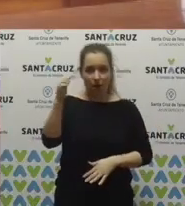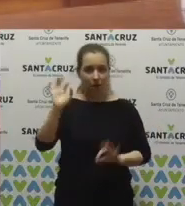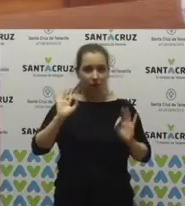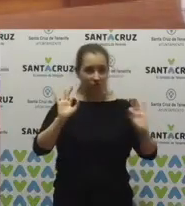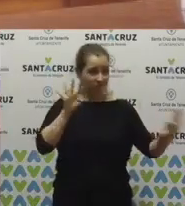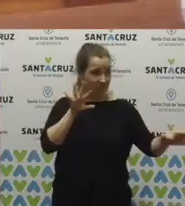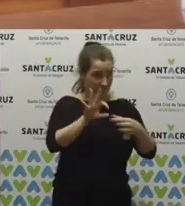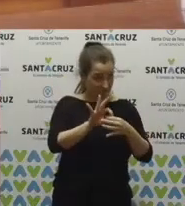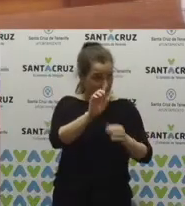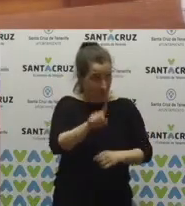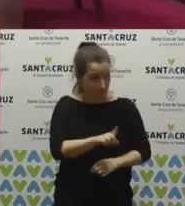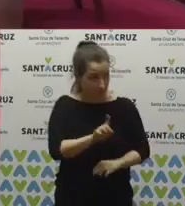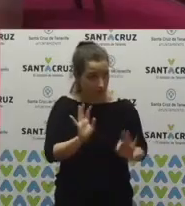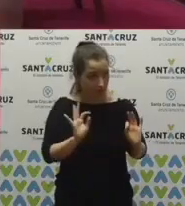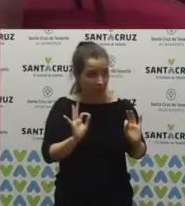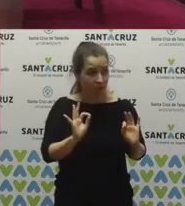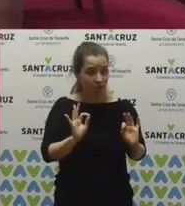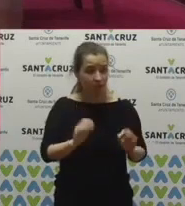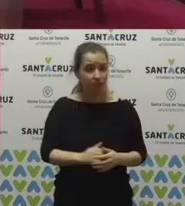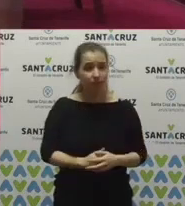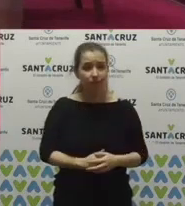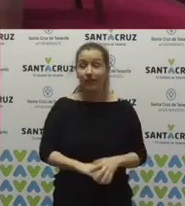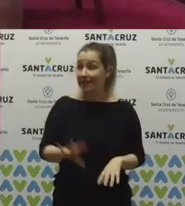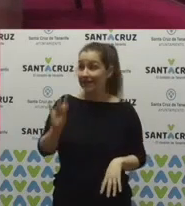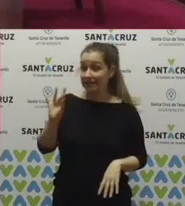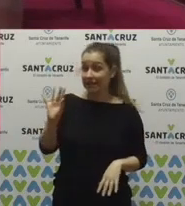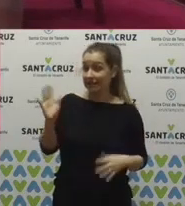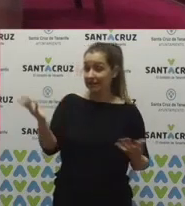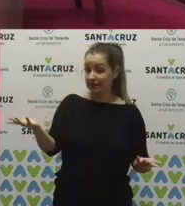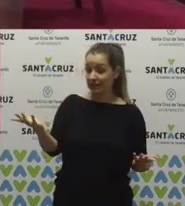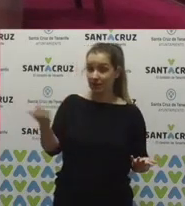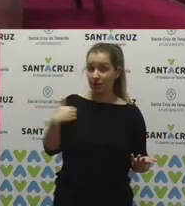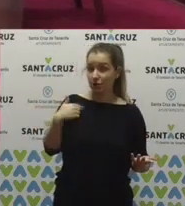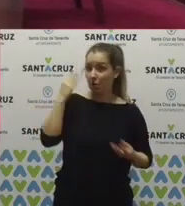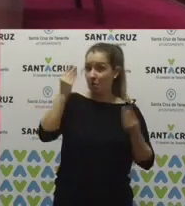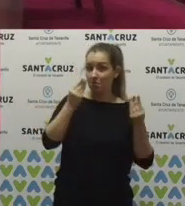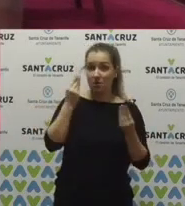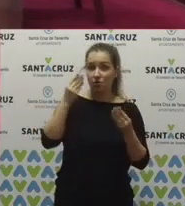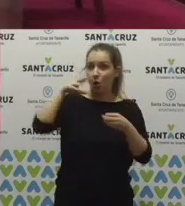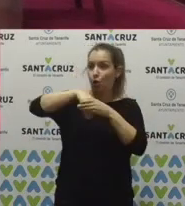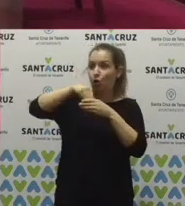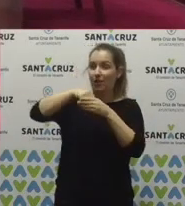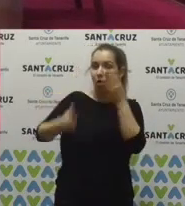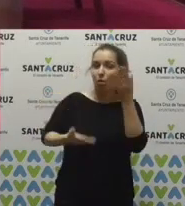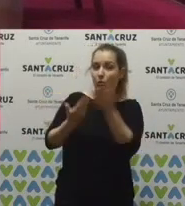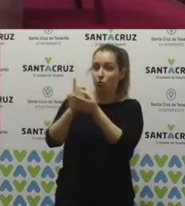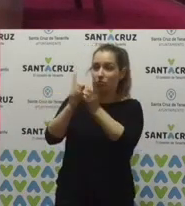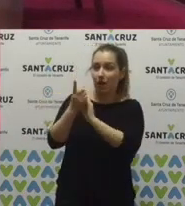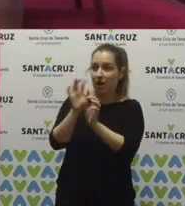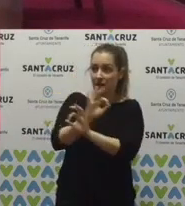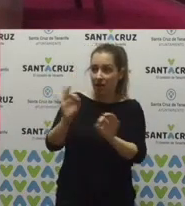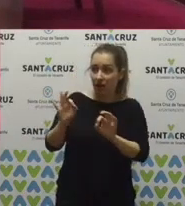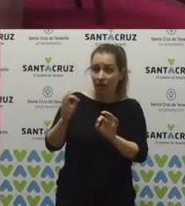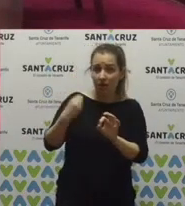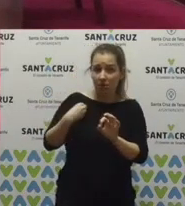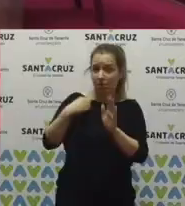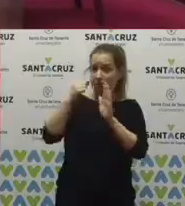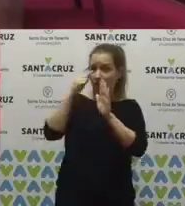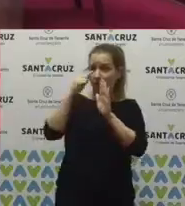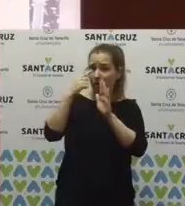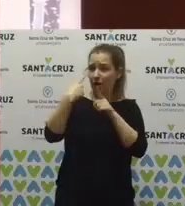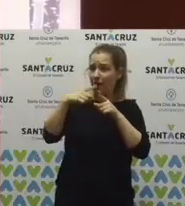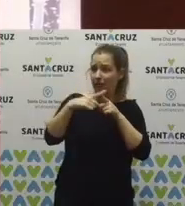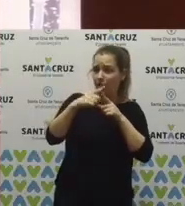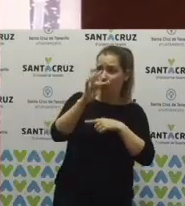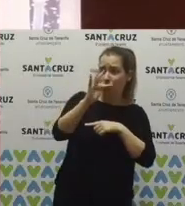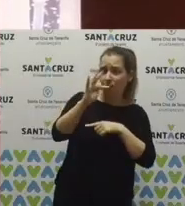roma sí sí yo además creo que no cambia en absoluto el contenido de la emoción era el venir a evaluar todos los elementos positivos y